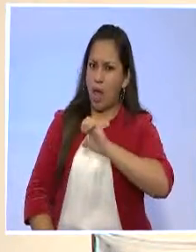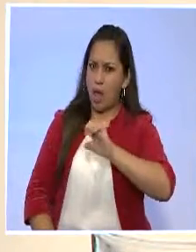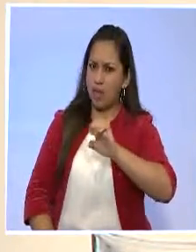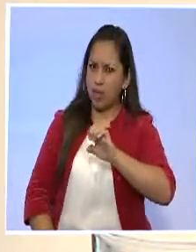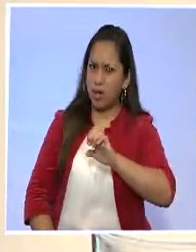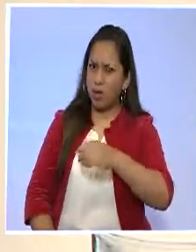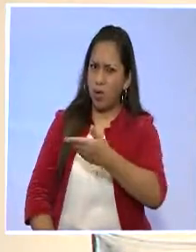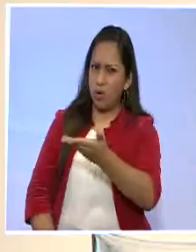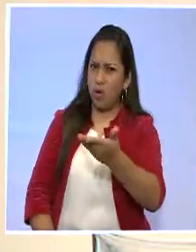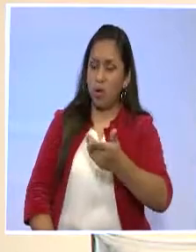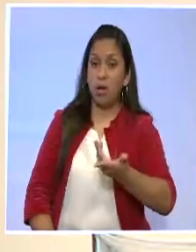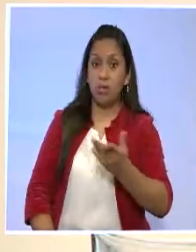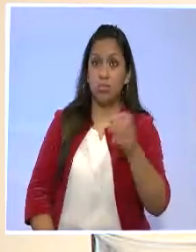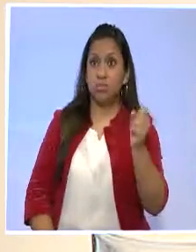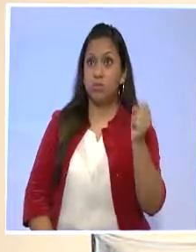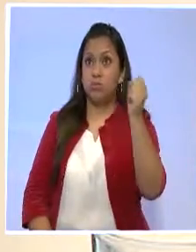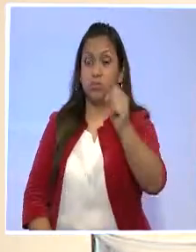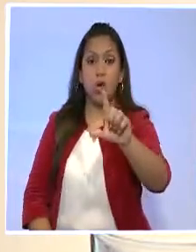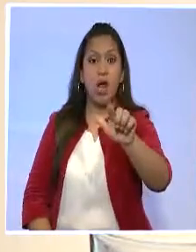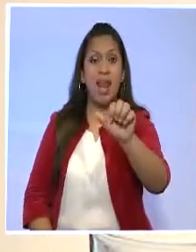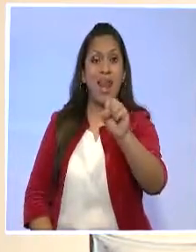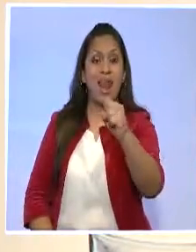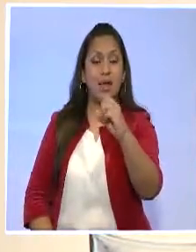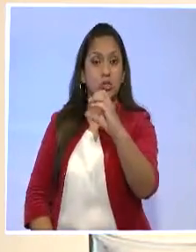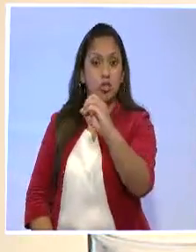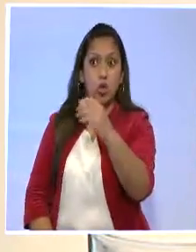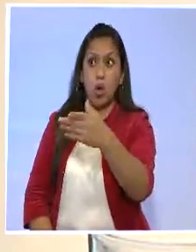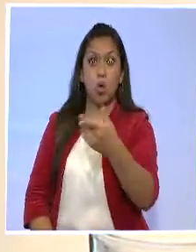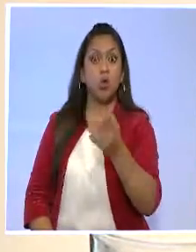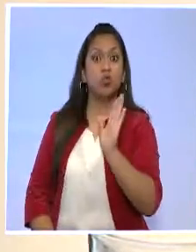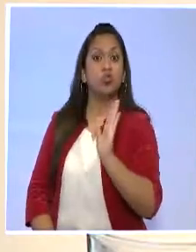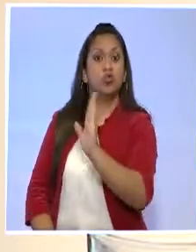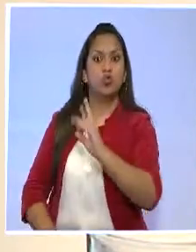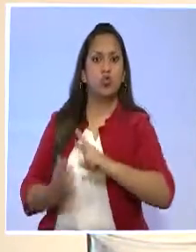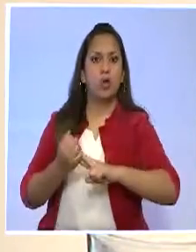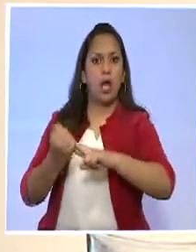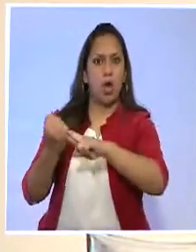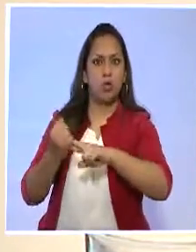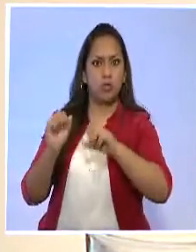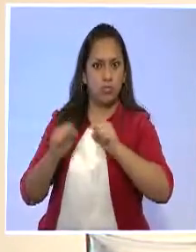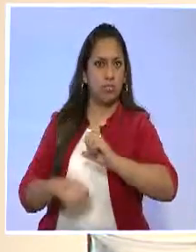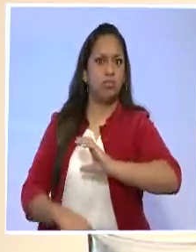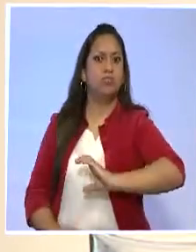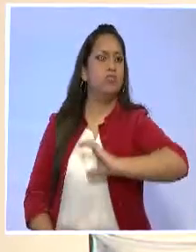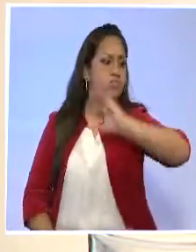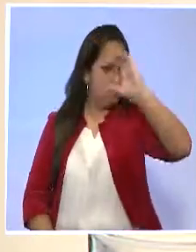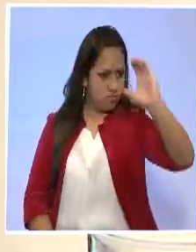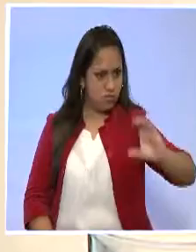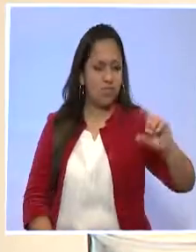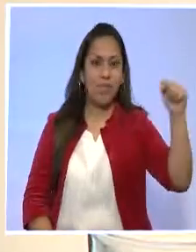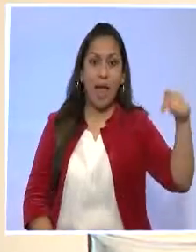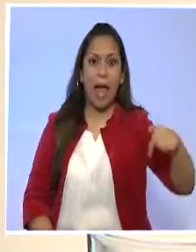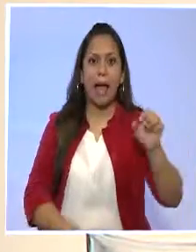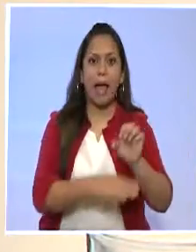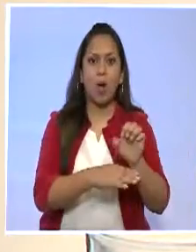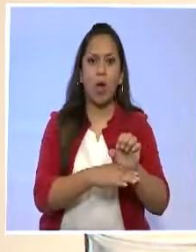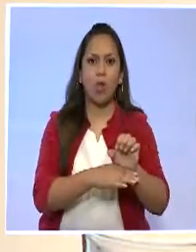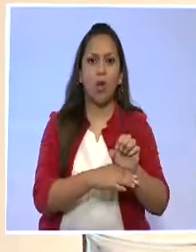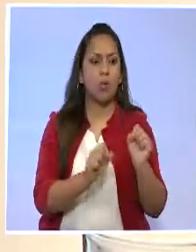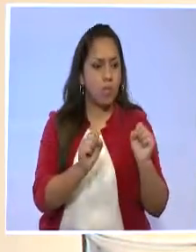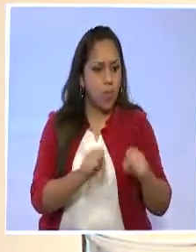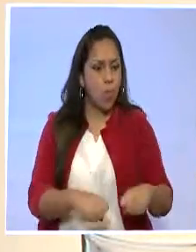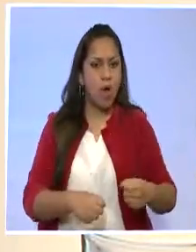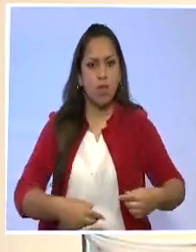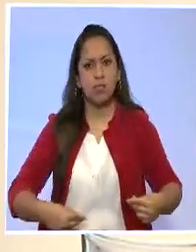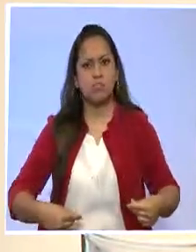del ecuador sus recursos que puede que pueden ser invertidos para seguir fomentando el desarrollo del país estén en